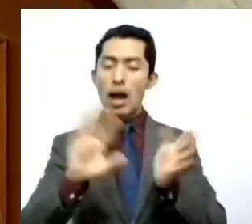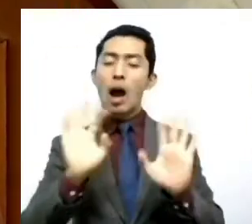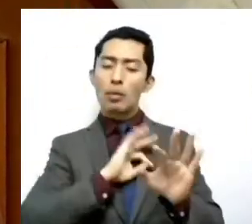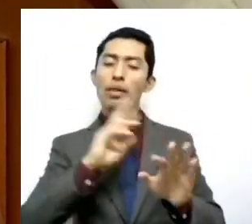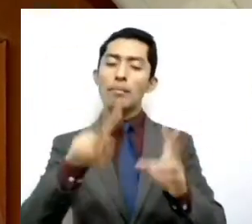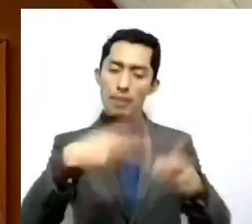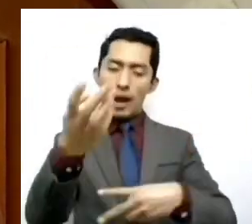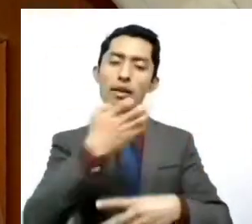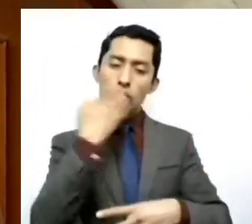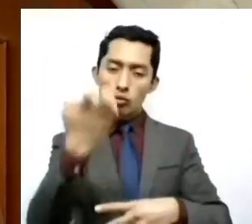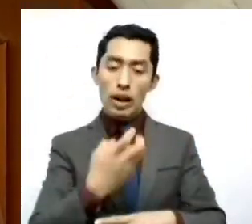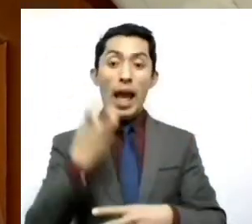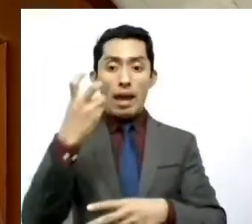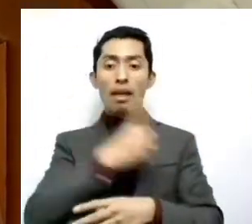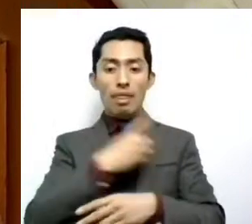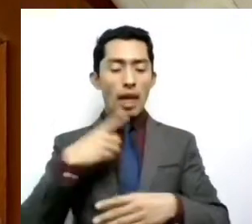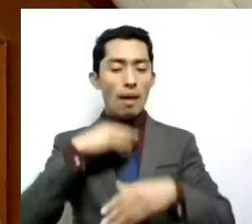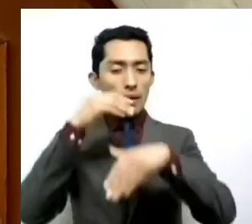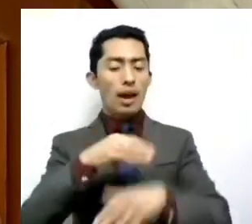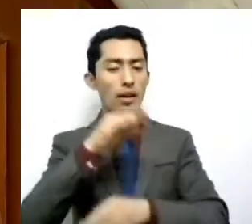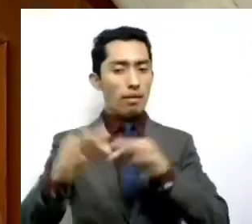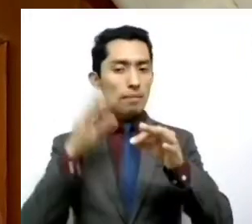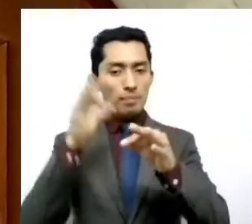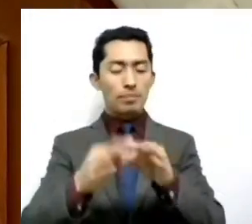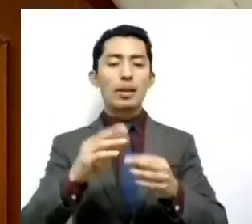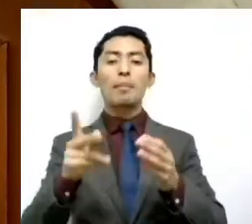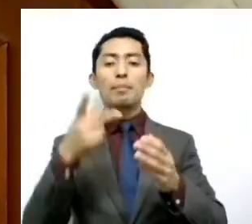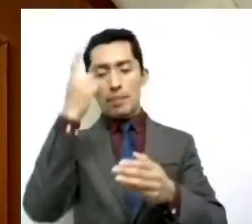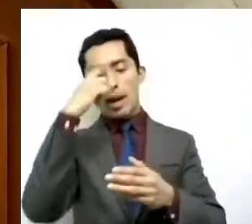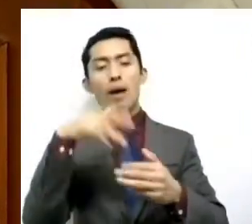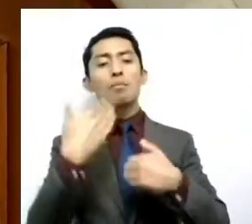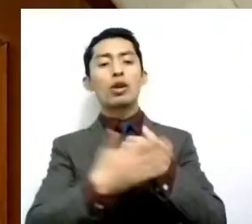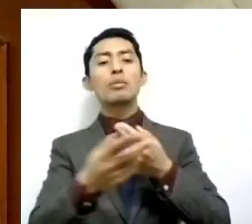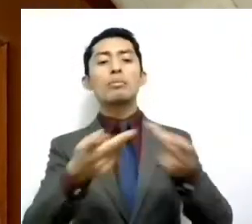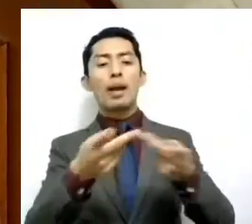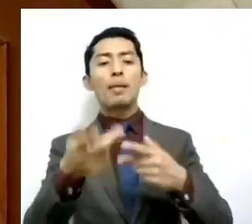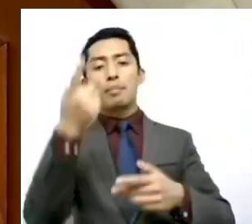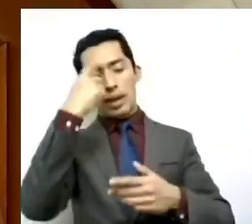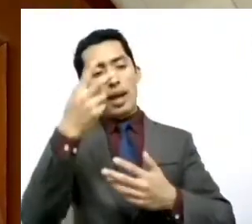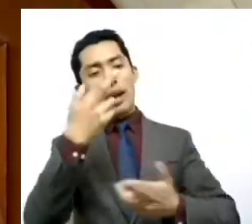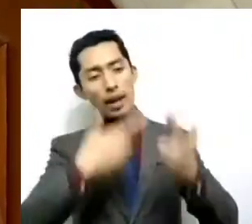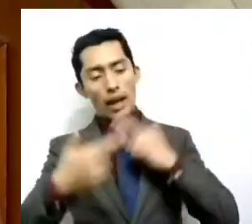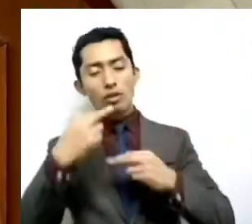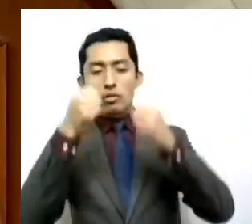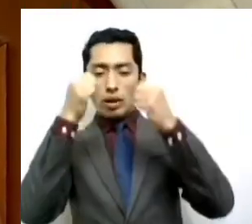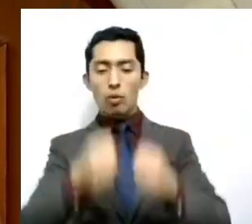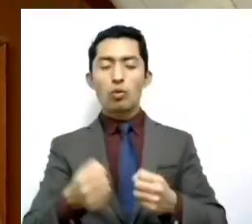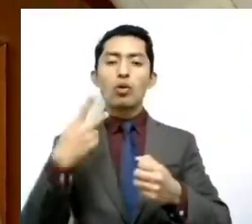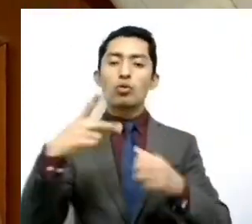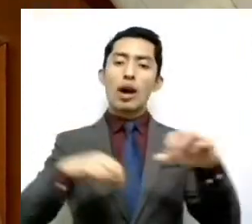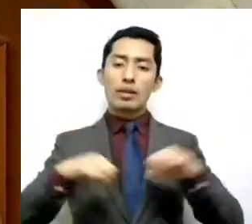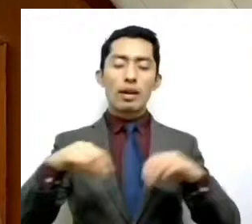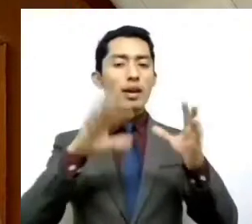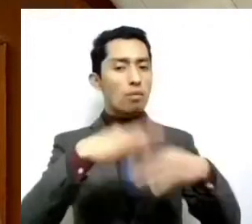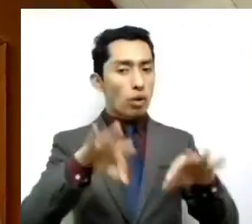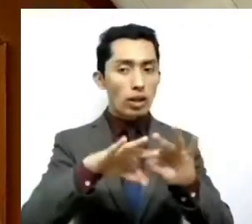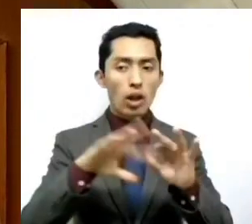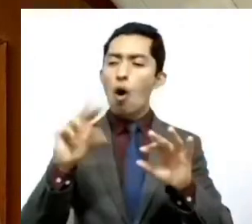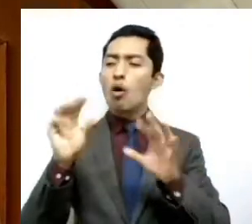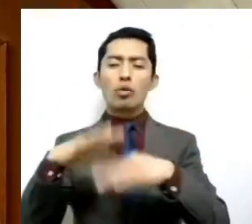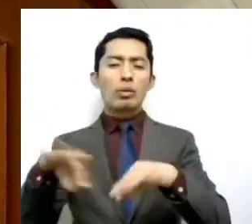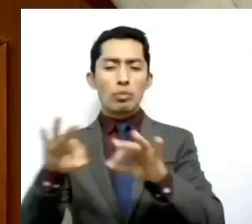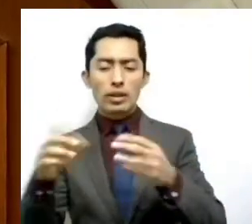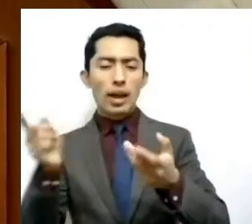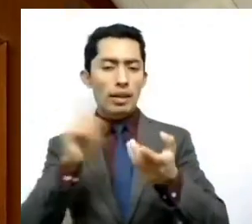debe acatar de manera categórica el Plan de Regreso Seguro respecto a las actividades esenciales y no esenciales en el Estado